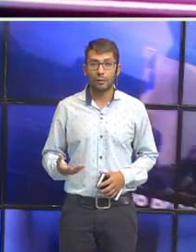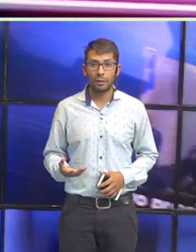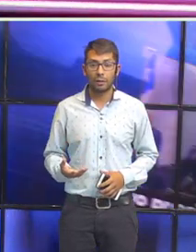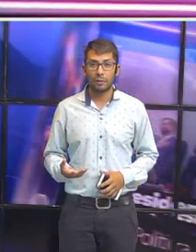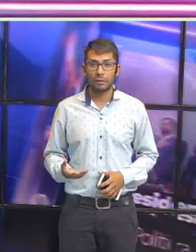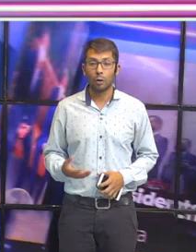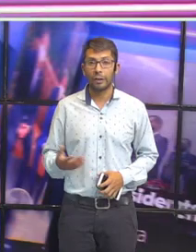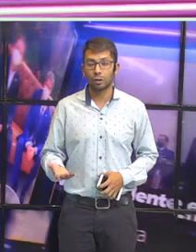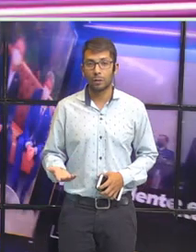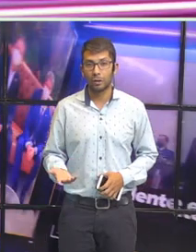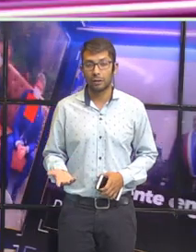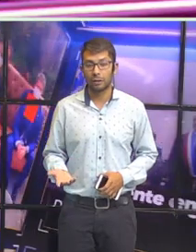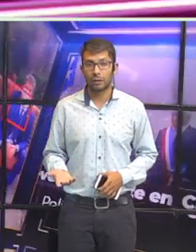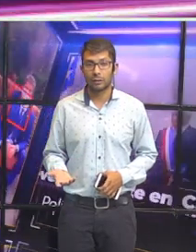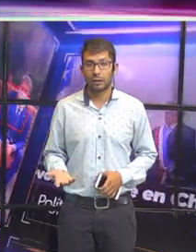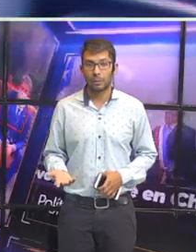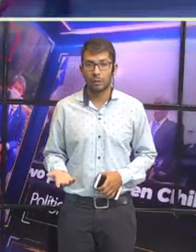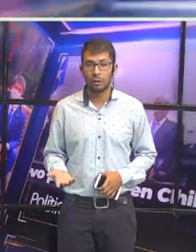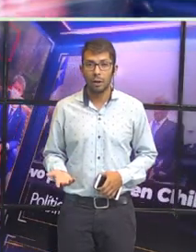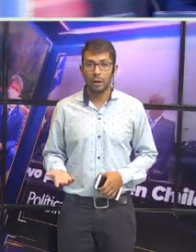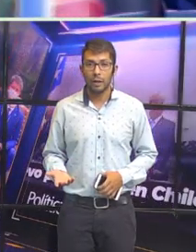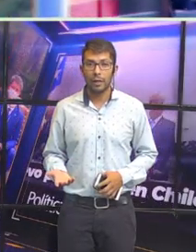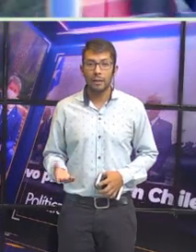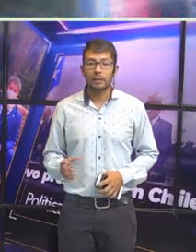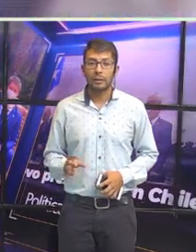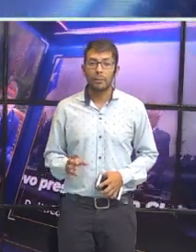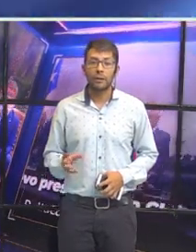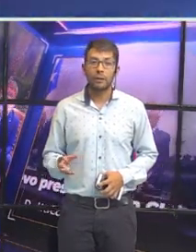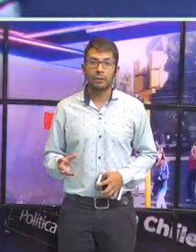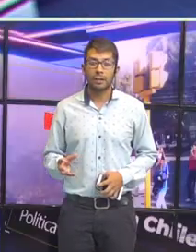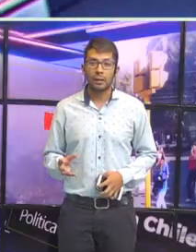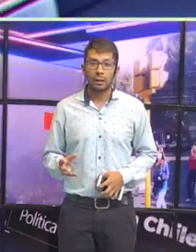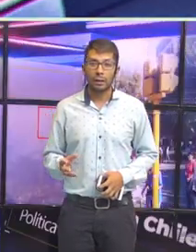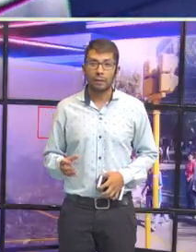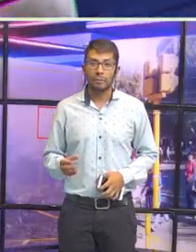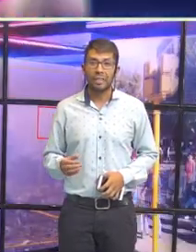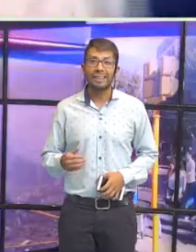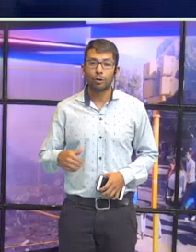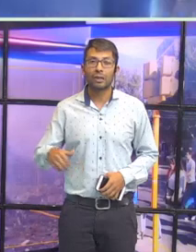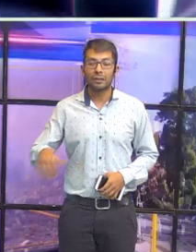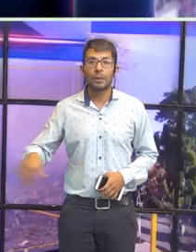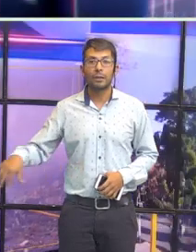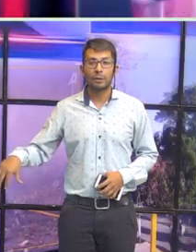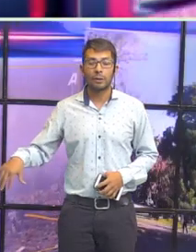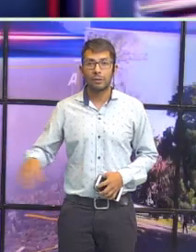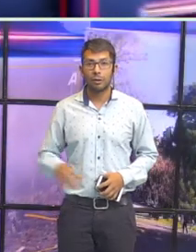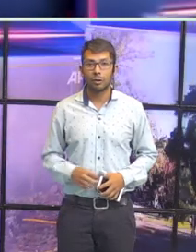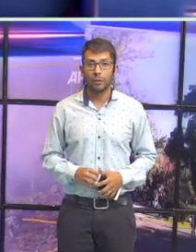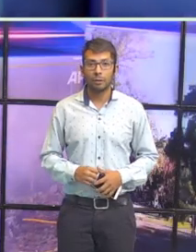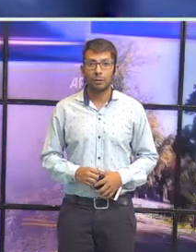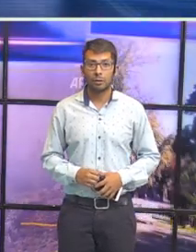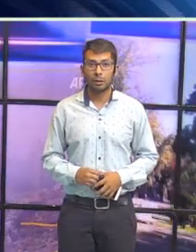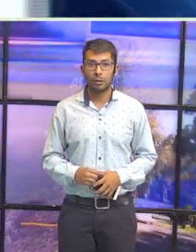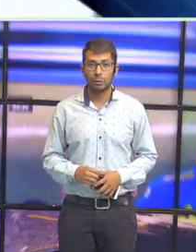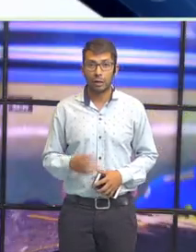va a tener que verse en la obligación de poder de realizar este pago poder realizar y negociar también a través de los